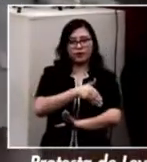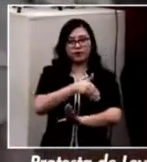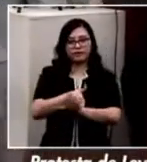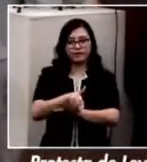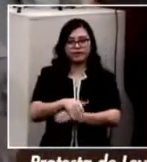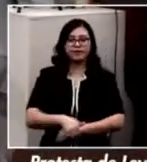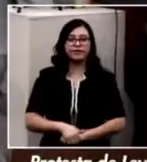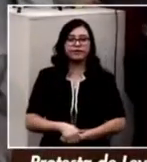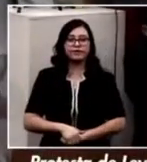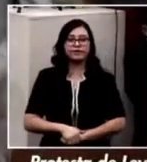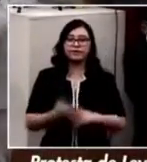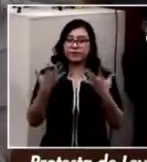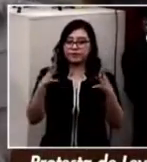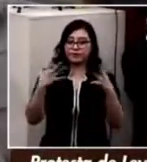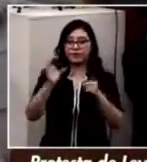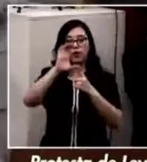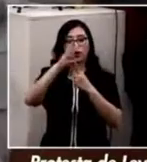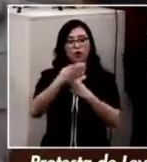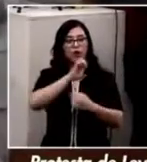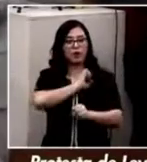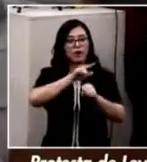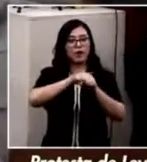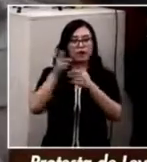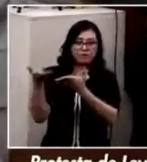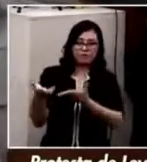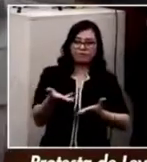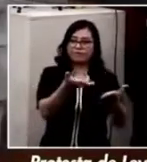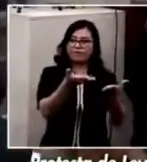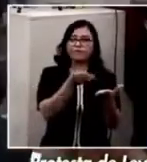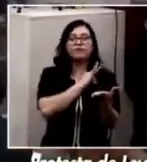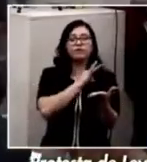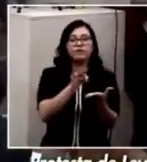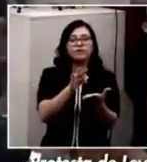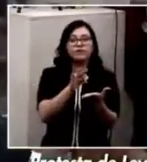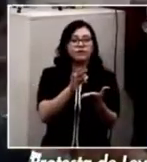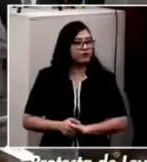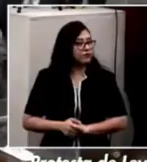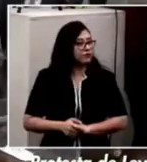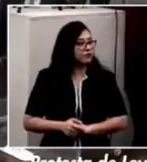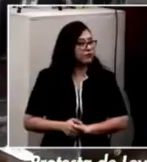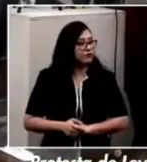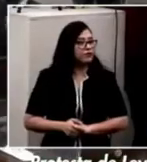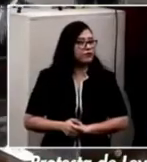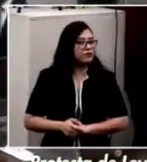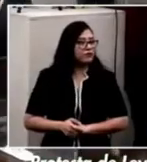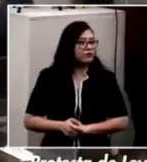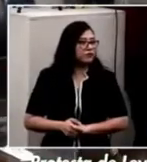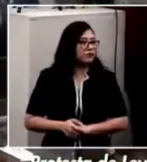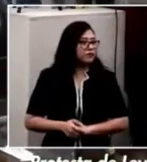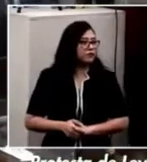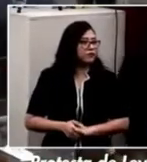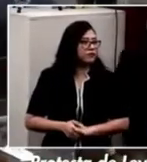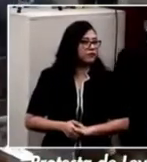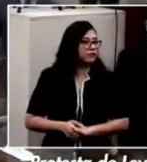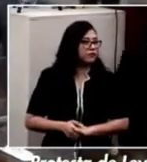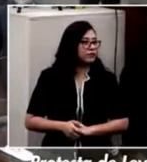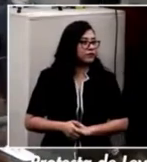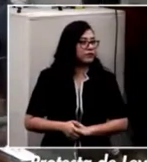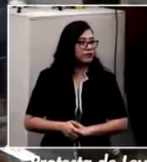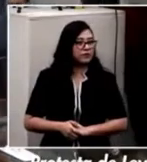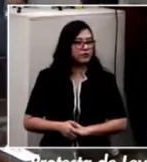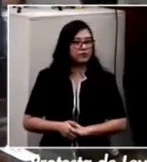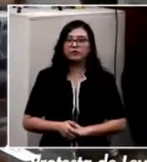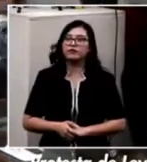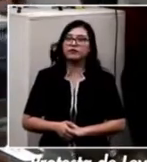al Estado, y lo estamos combatiendo de manera puntual. Precisamente el enfrentamiento que se da en el municipio de Cerritos